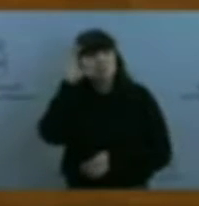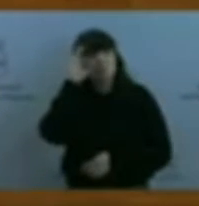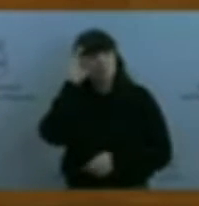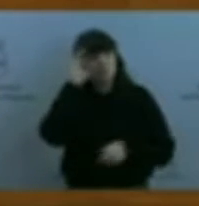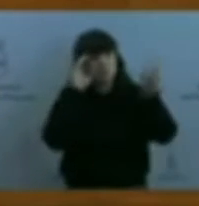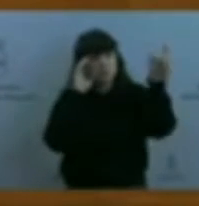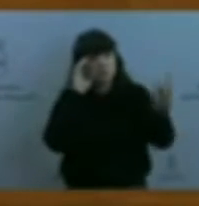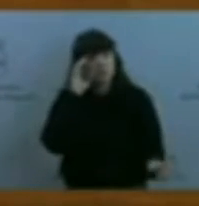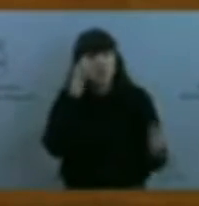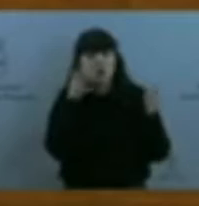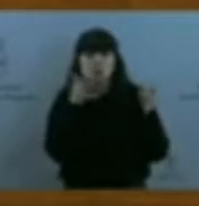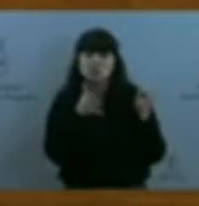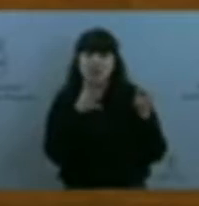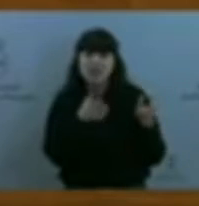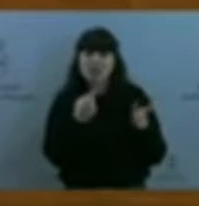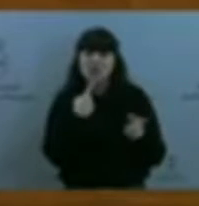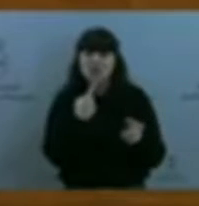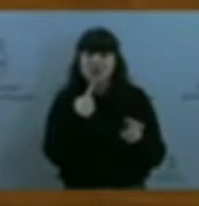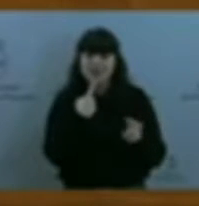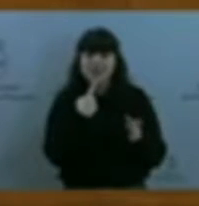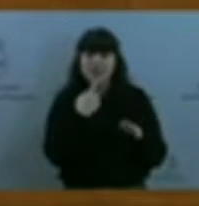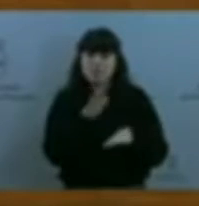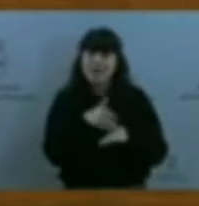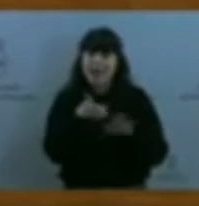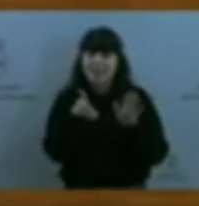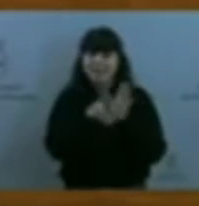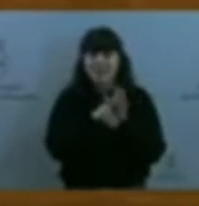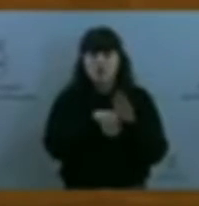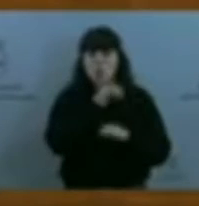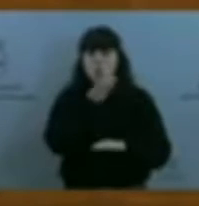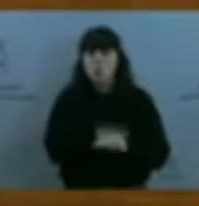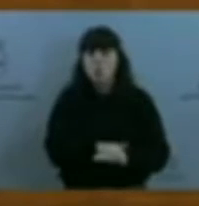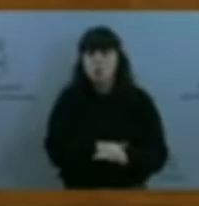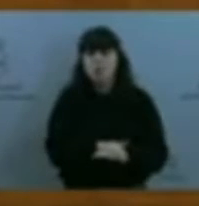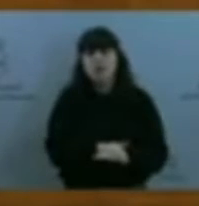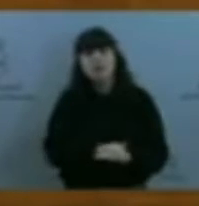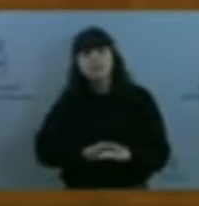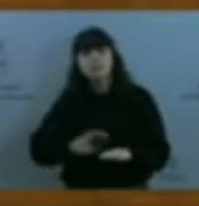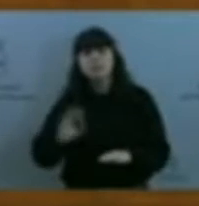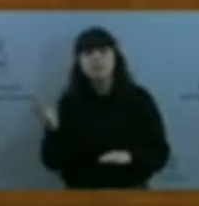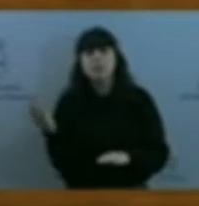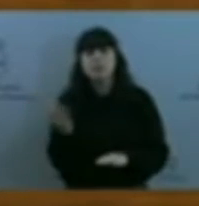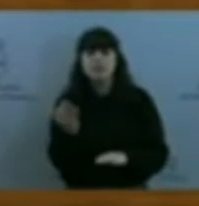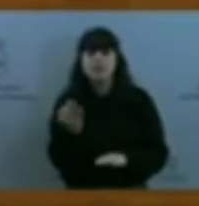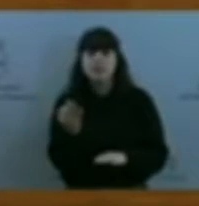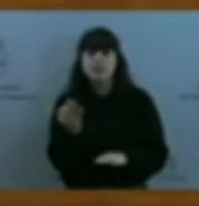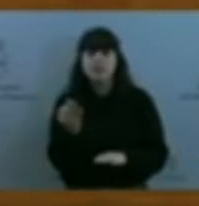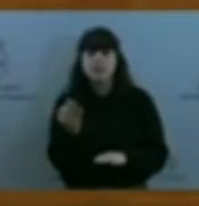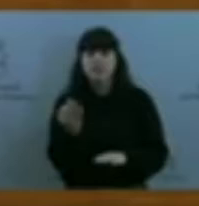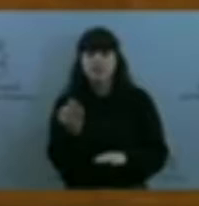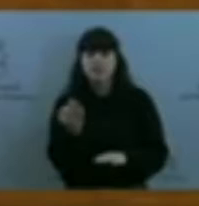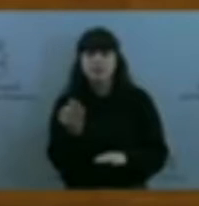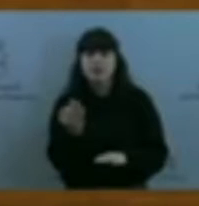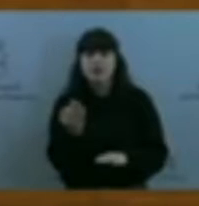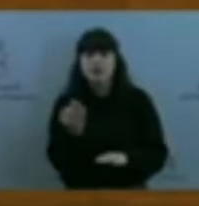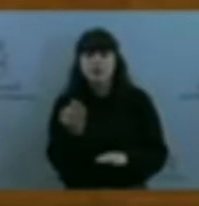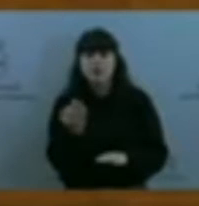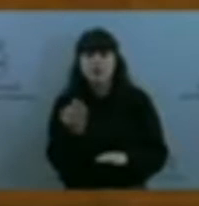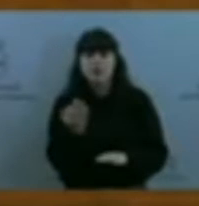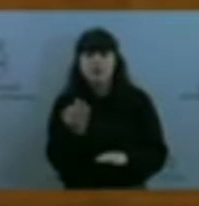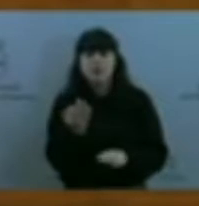términos del decreto tendrá que recurrir a las peonadas. No aclara nada sobre cuándo, dónde y cómo, pero